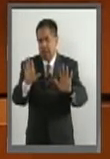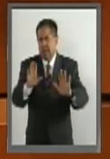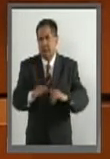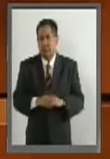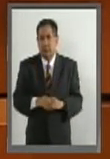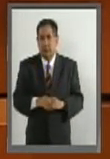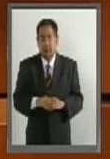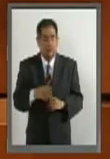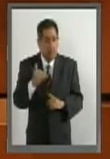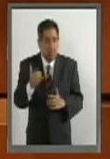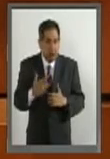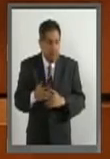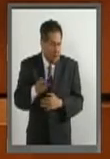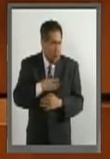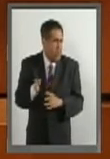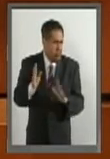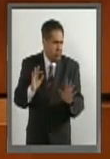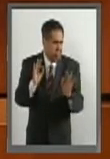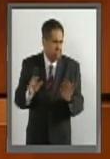Y